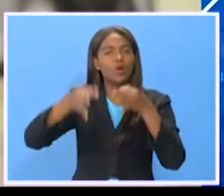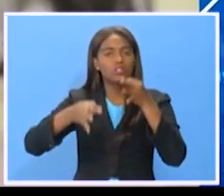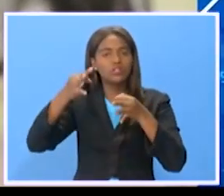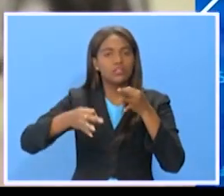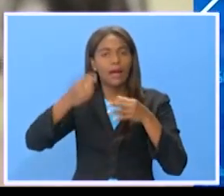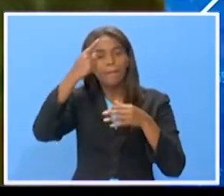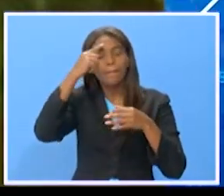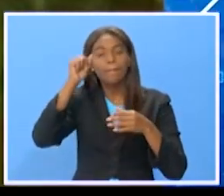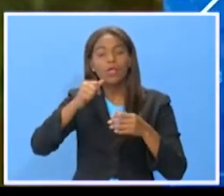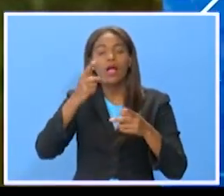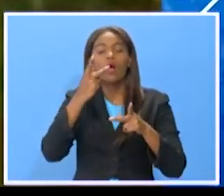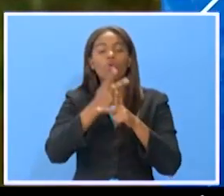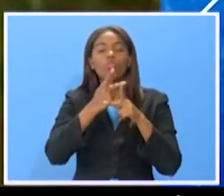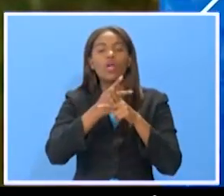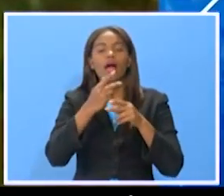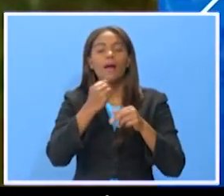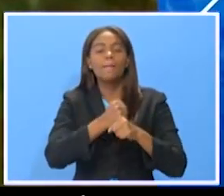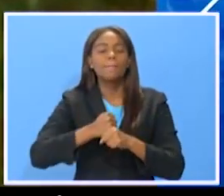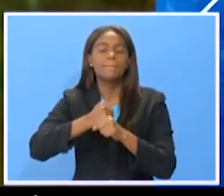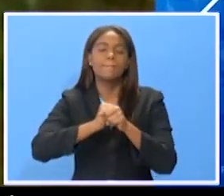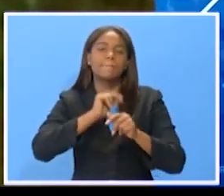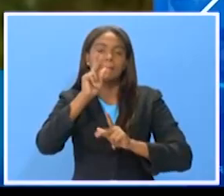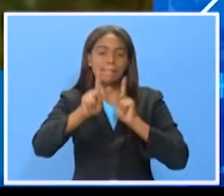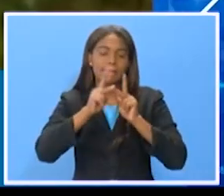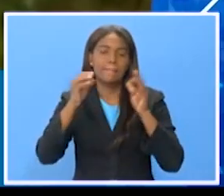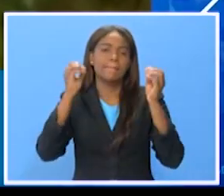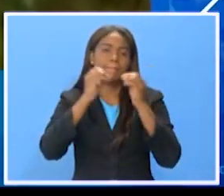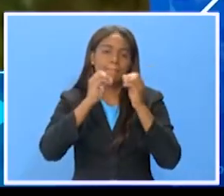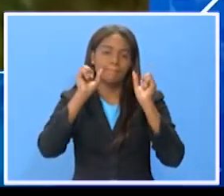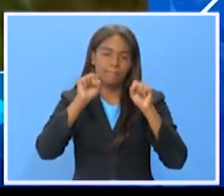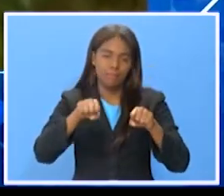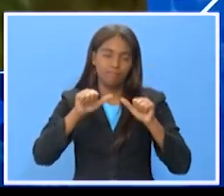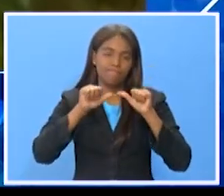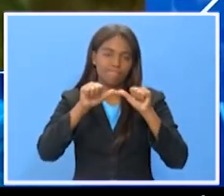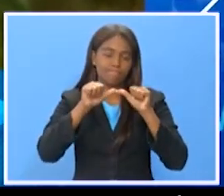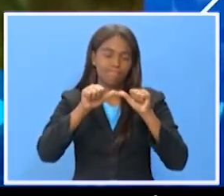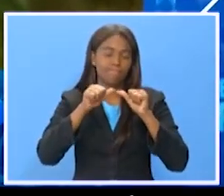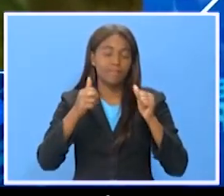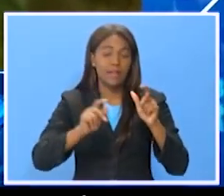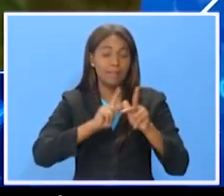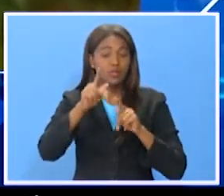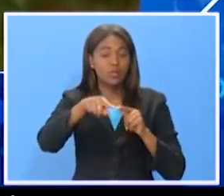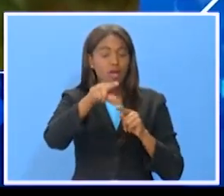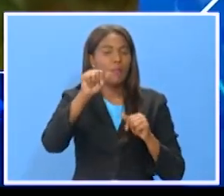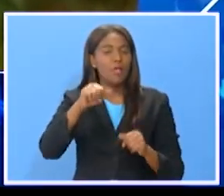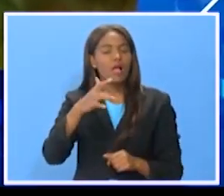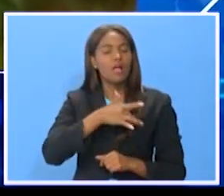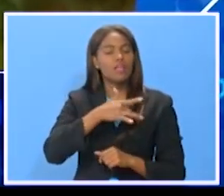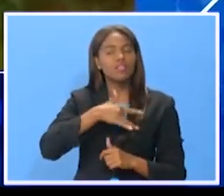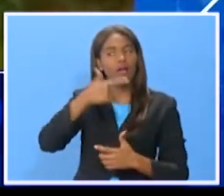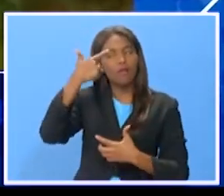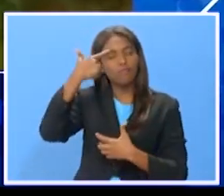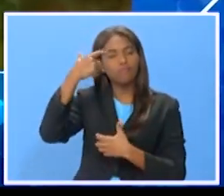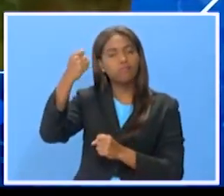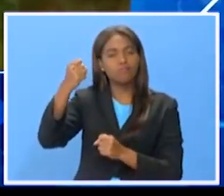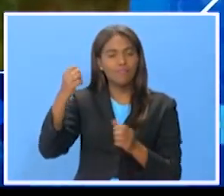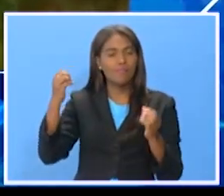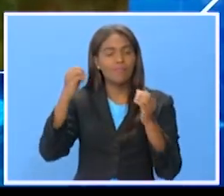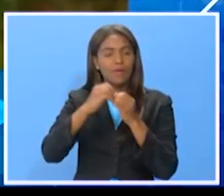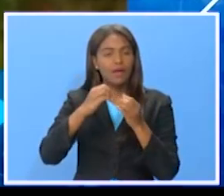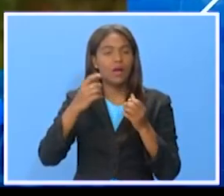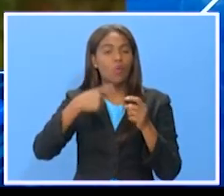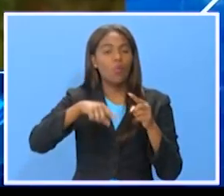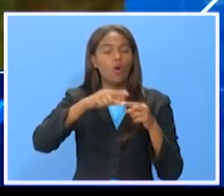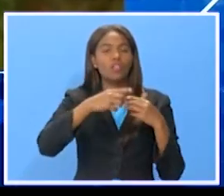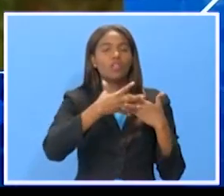asegurar la convivencia pacífica y mantener el orden, logrando así que las personas que se sientan protegidas al momento de